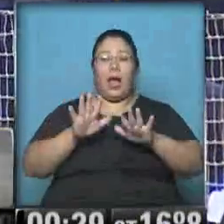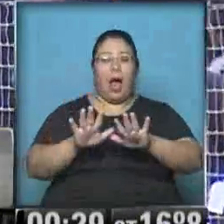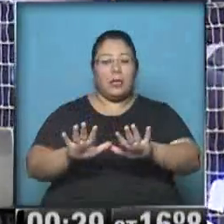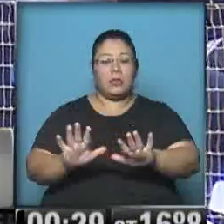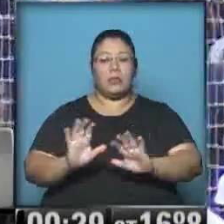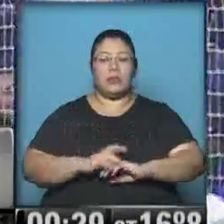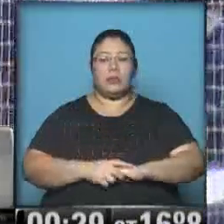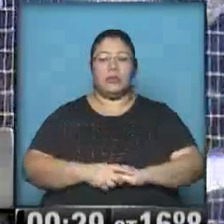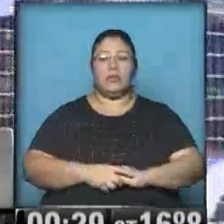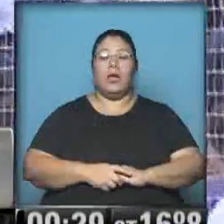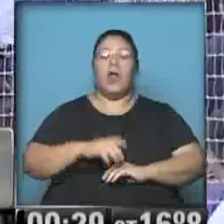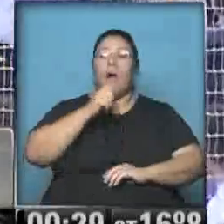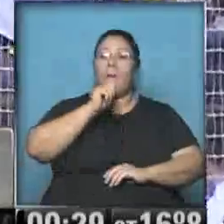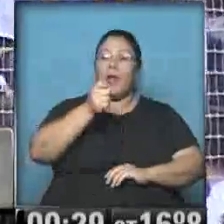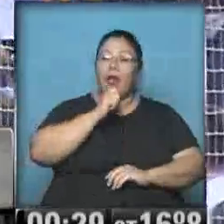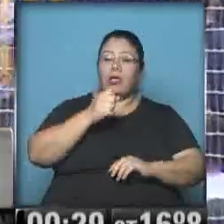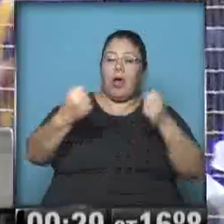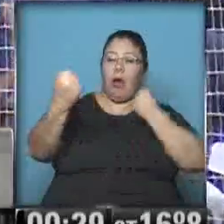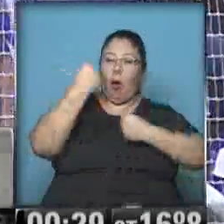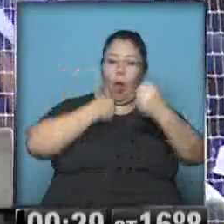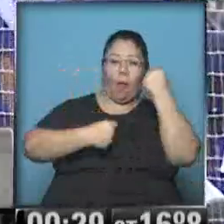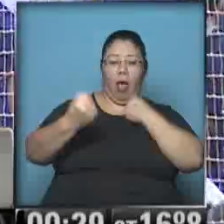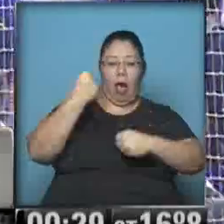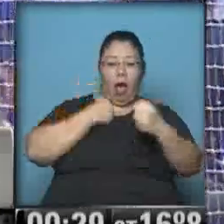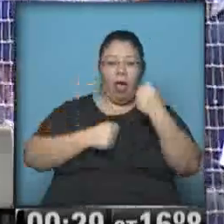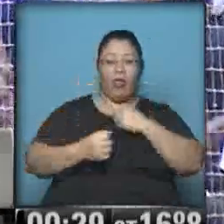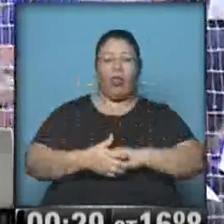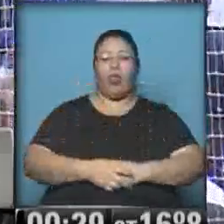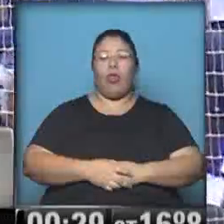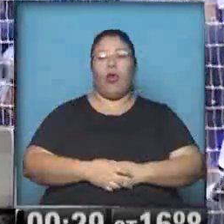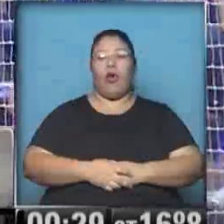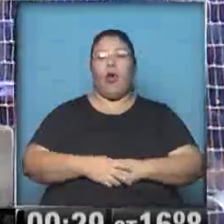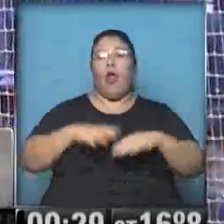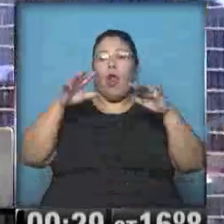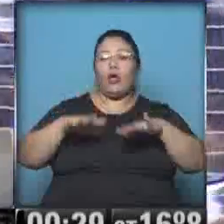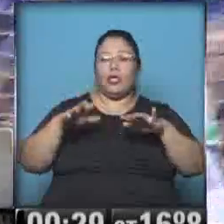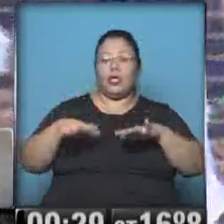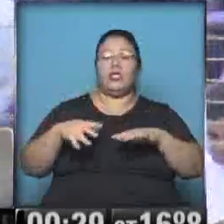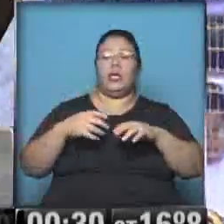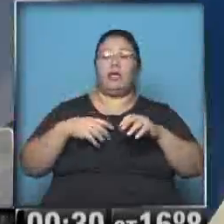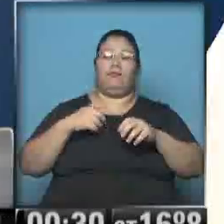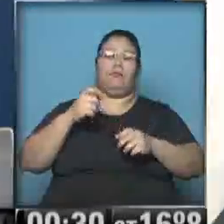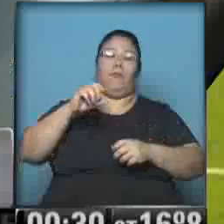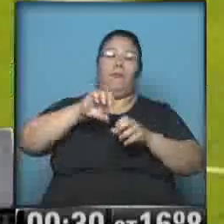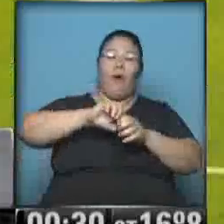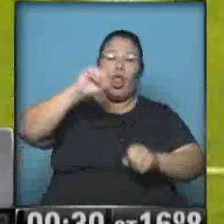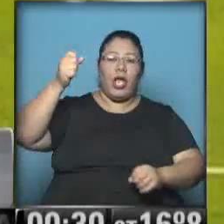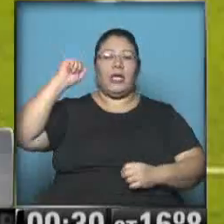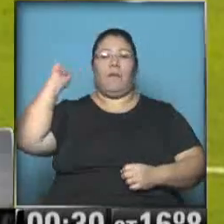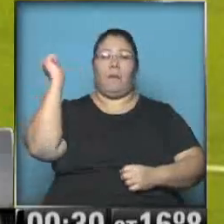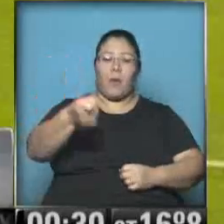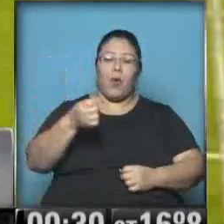siendo golpeados por los hinchas de Central que estuvieron allí cerca. Les revolearon botellas,